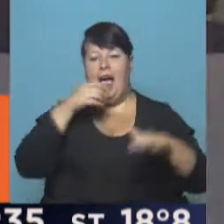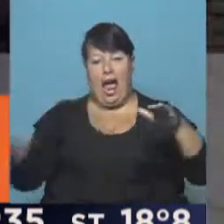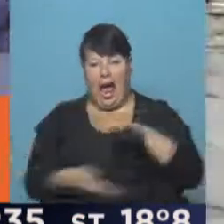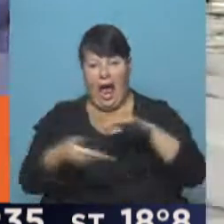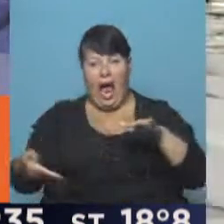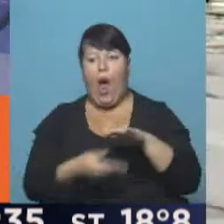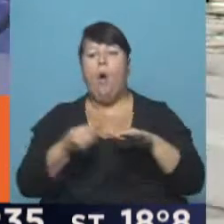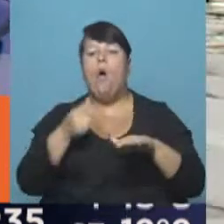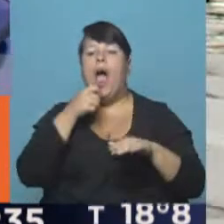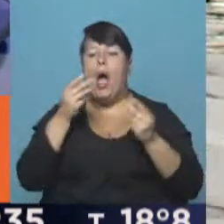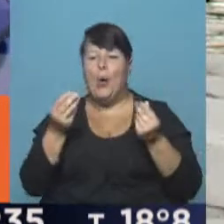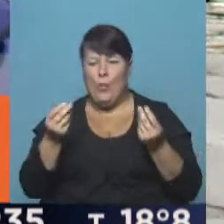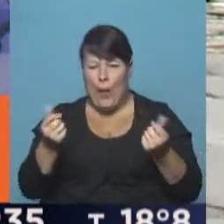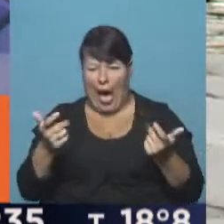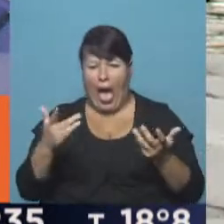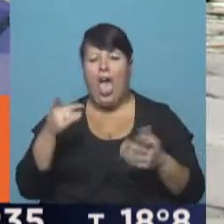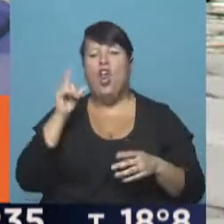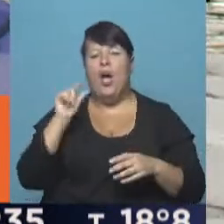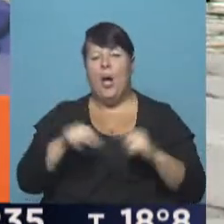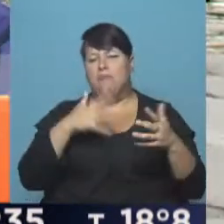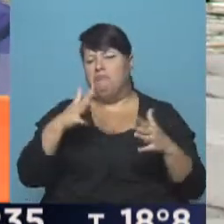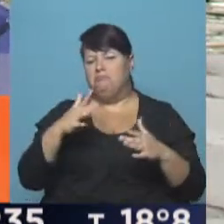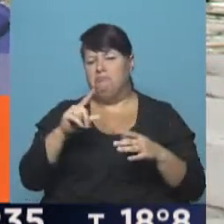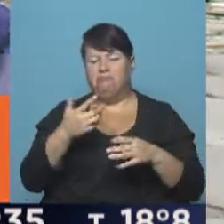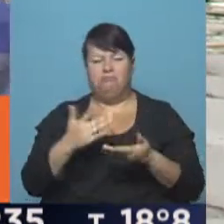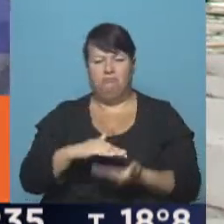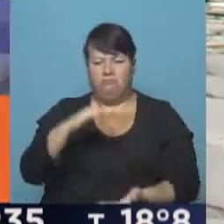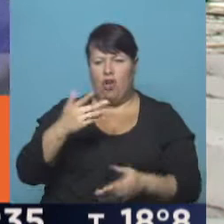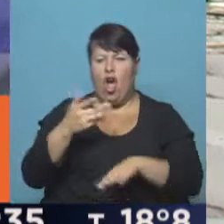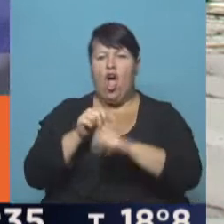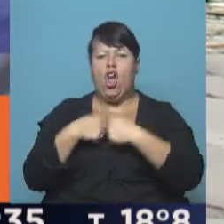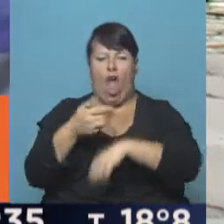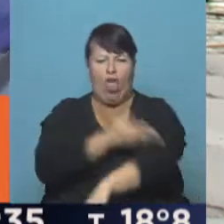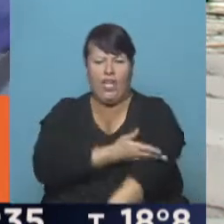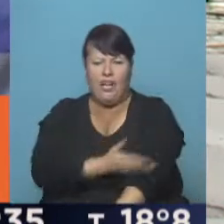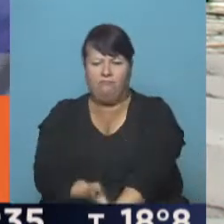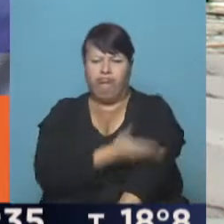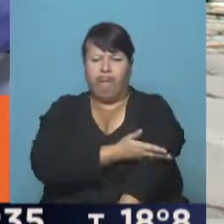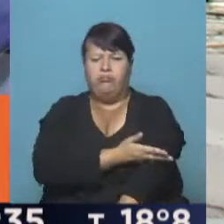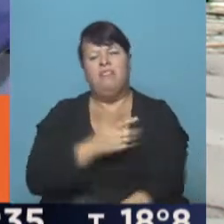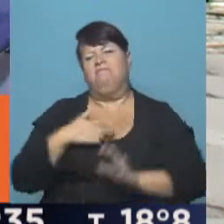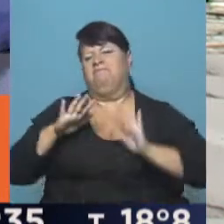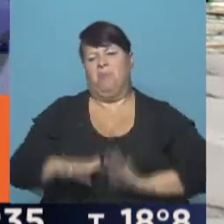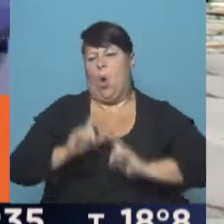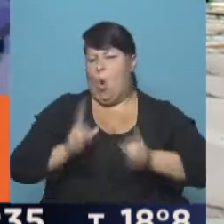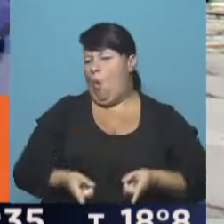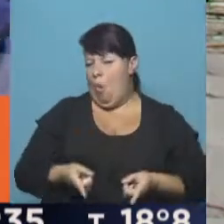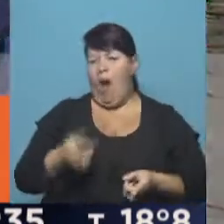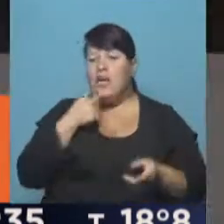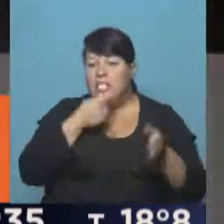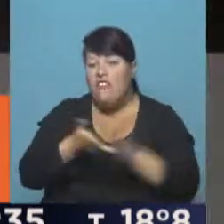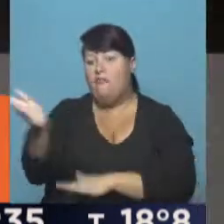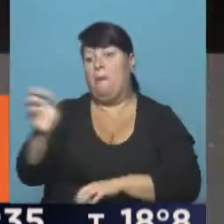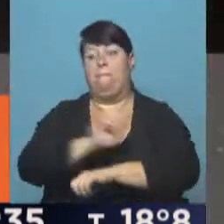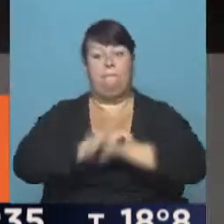corría barro, a pesar que recién iban alrededor de a la altura de la rodilla. Entonces decidimos quedarnos porque corríamos riesgo de salir